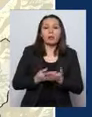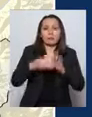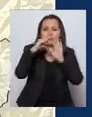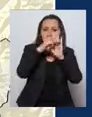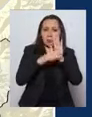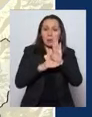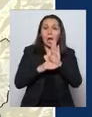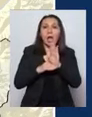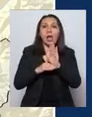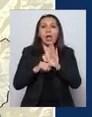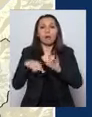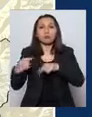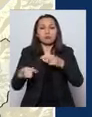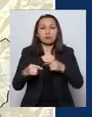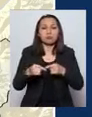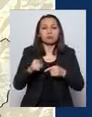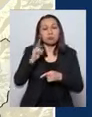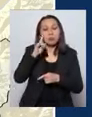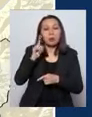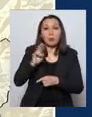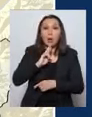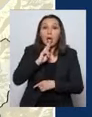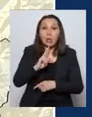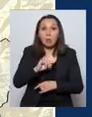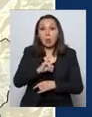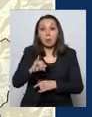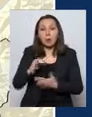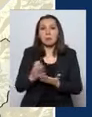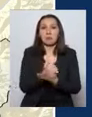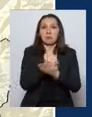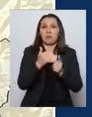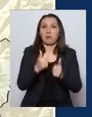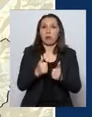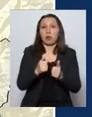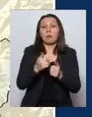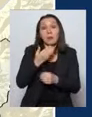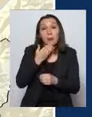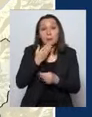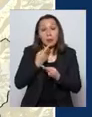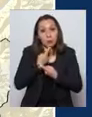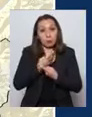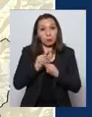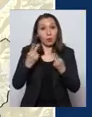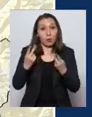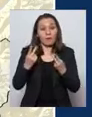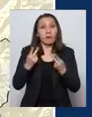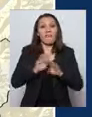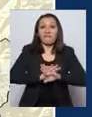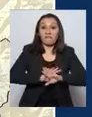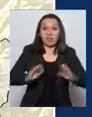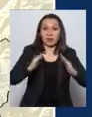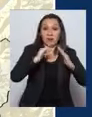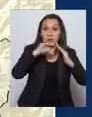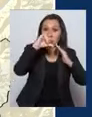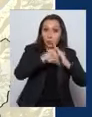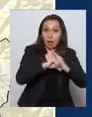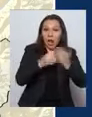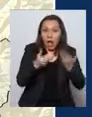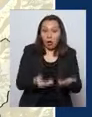medidas de esta naturaleza y producen resultados y es así como también anunció la salida de